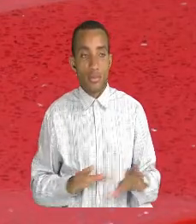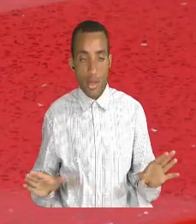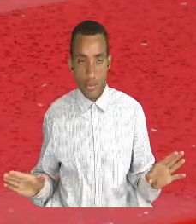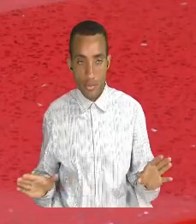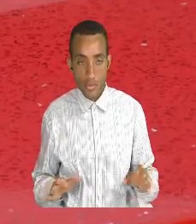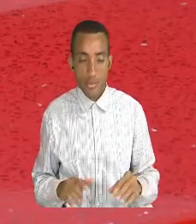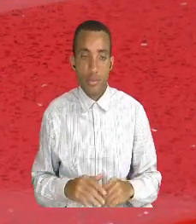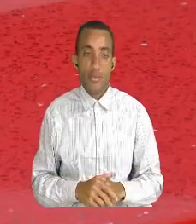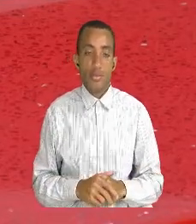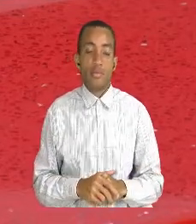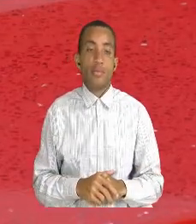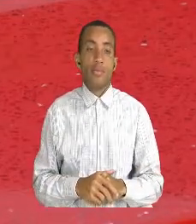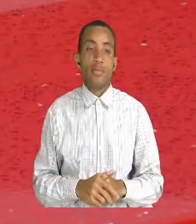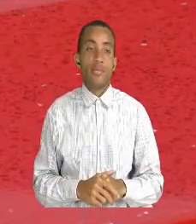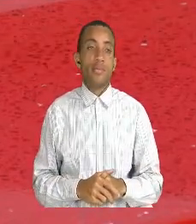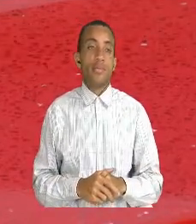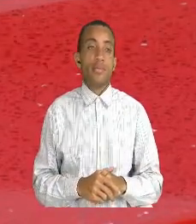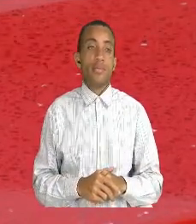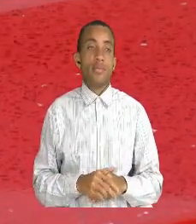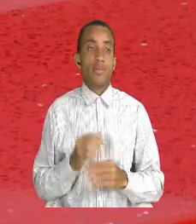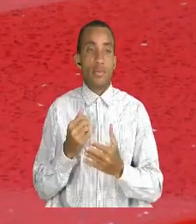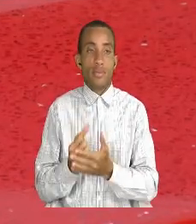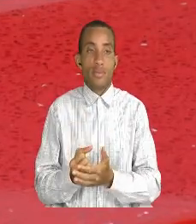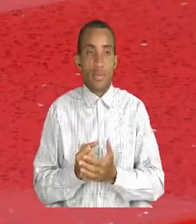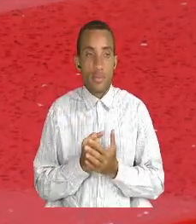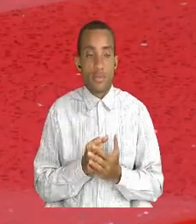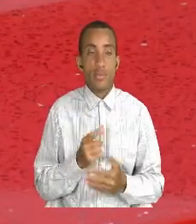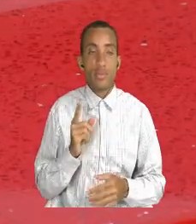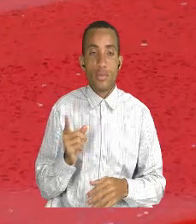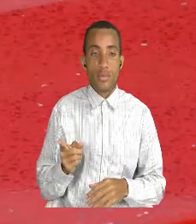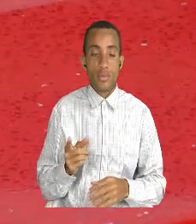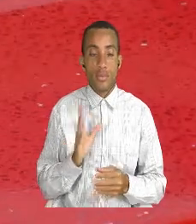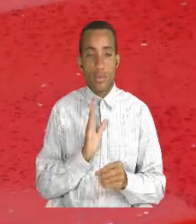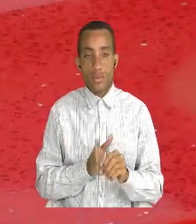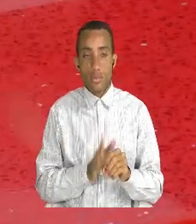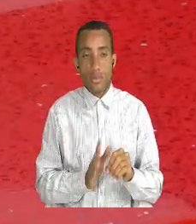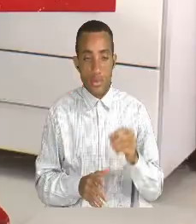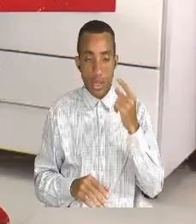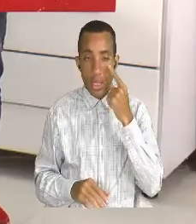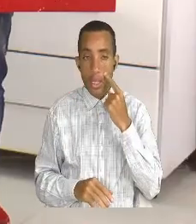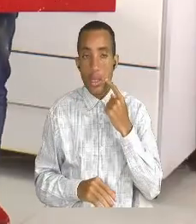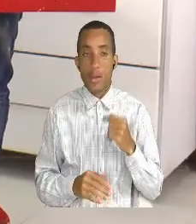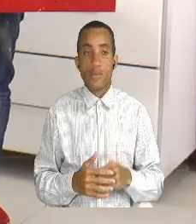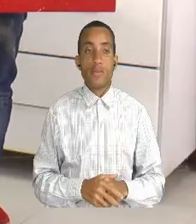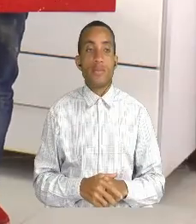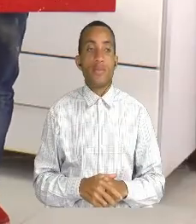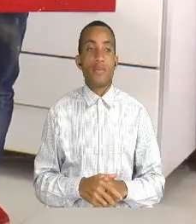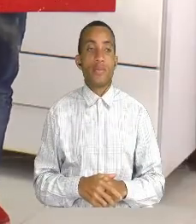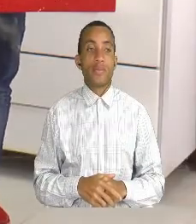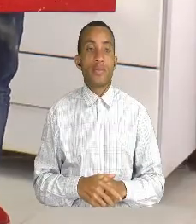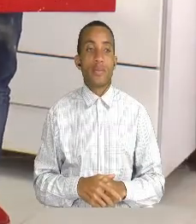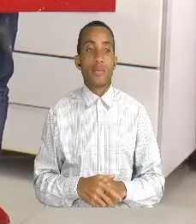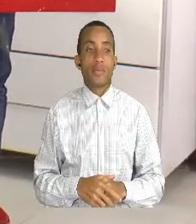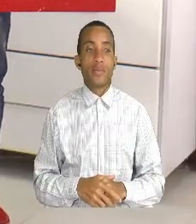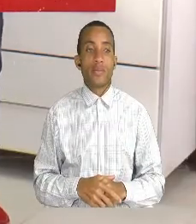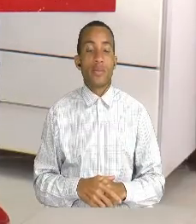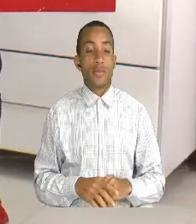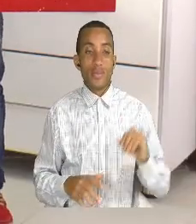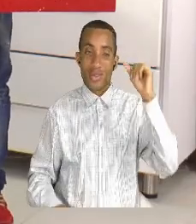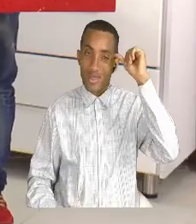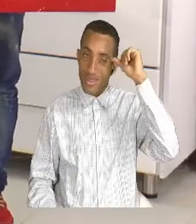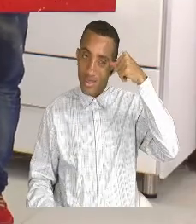¿quieres? Ay, me ayudas con este trozo de cebolla. Ok. Vamos a hacerle entonces. Recordemos que